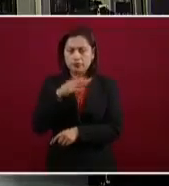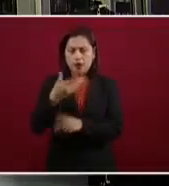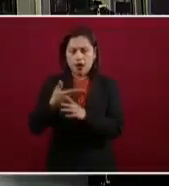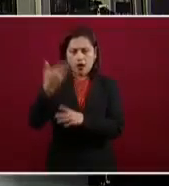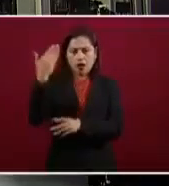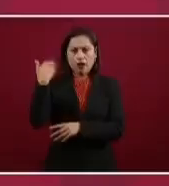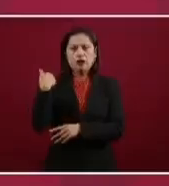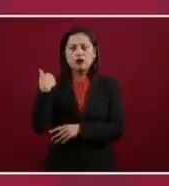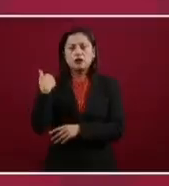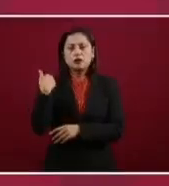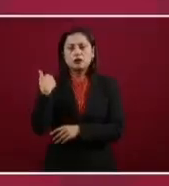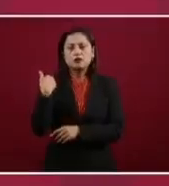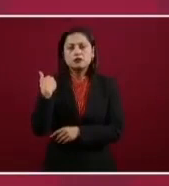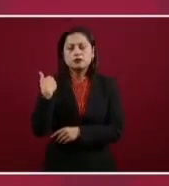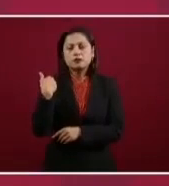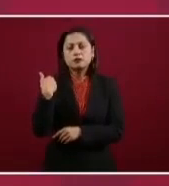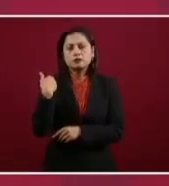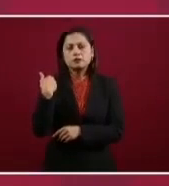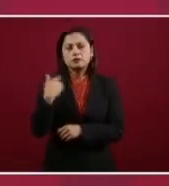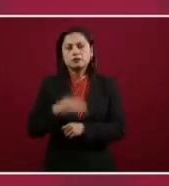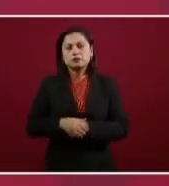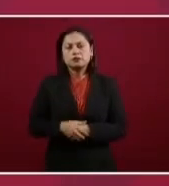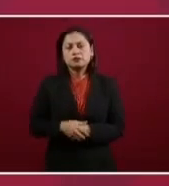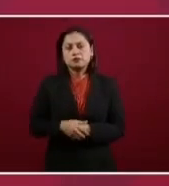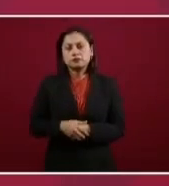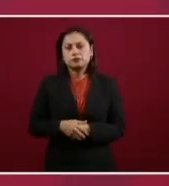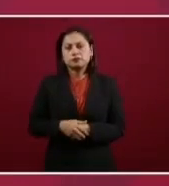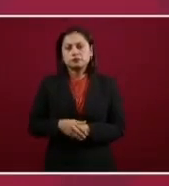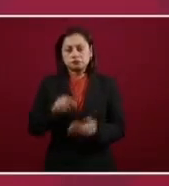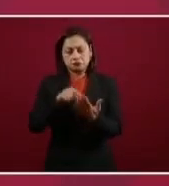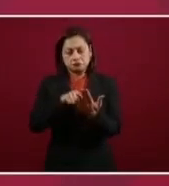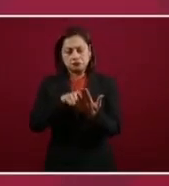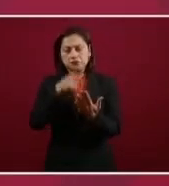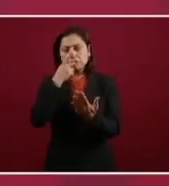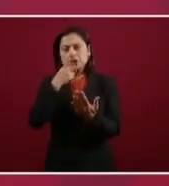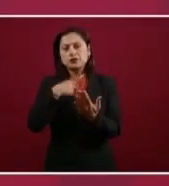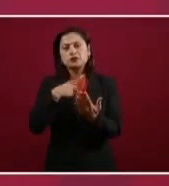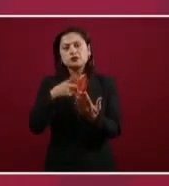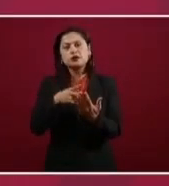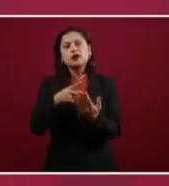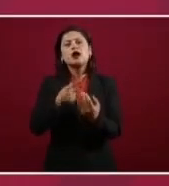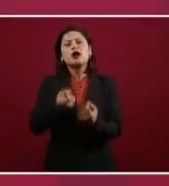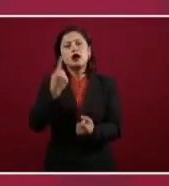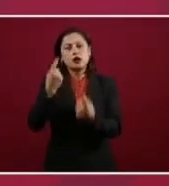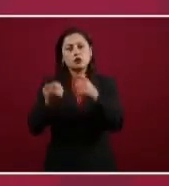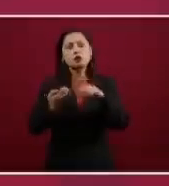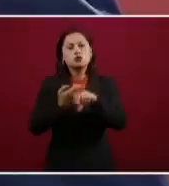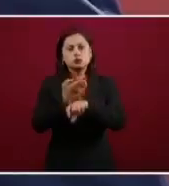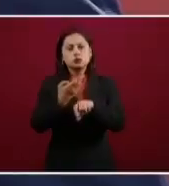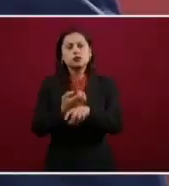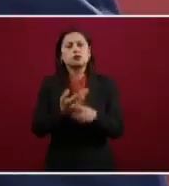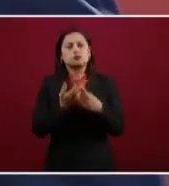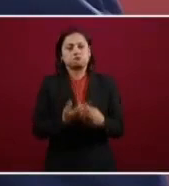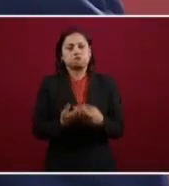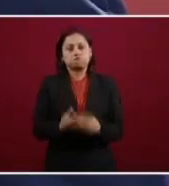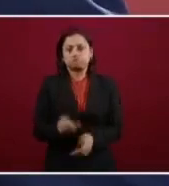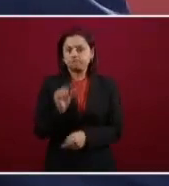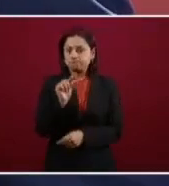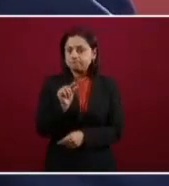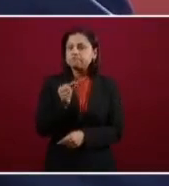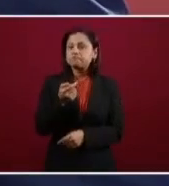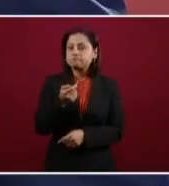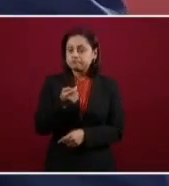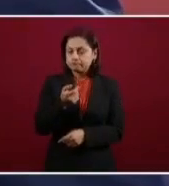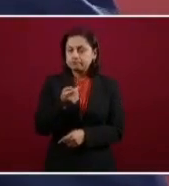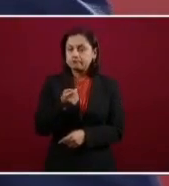incluso hay estados en los que tienen todavía un remanente la